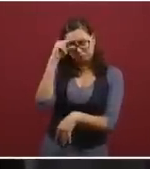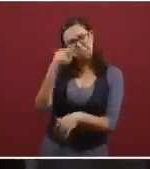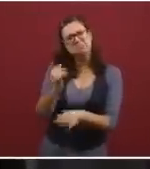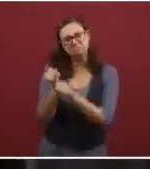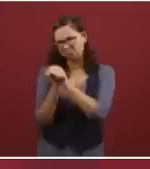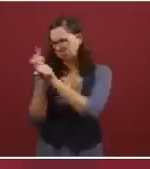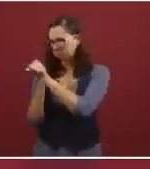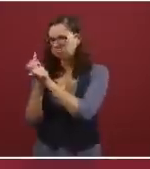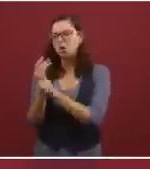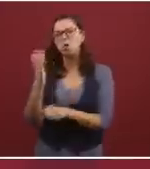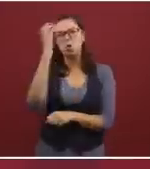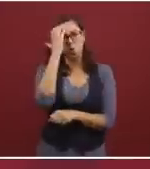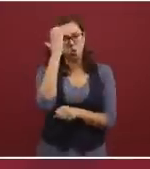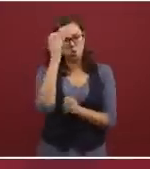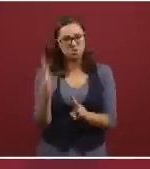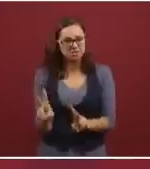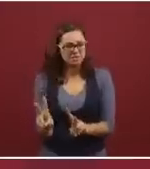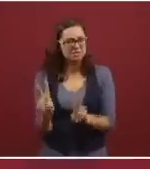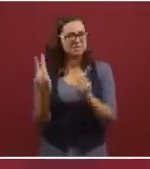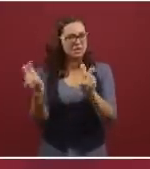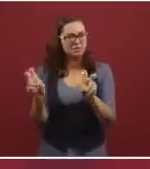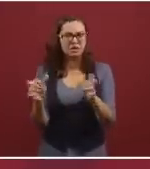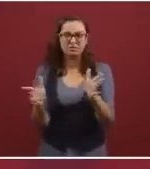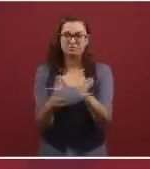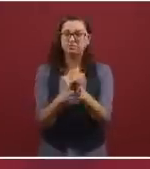tema. Esa revista